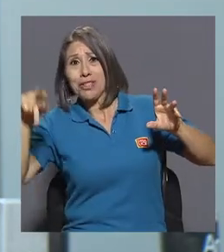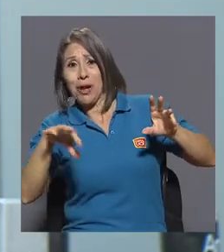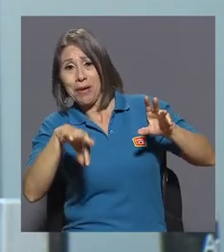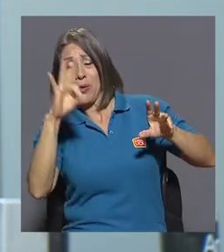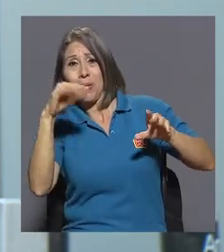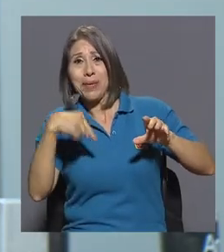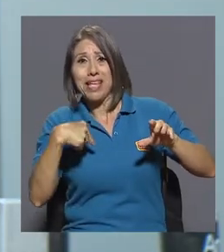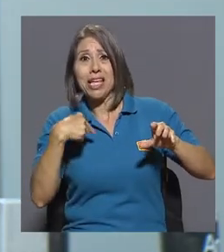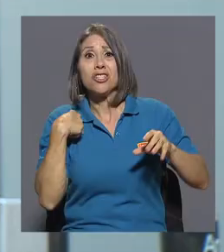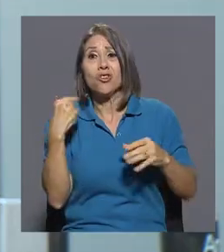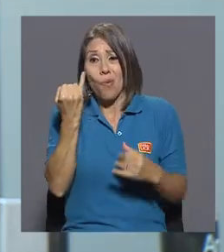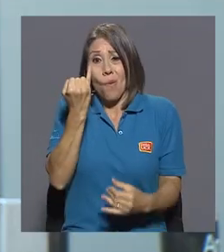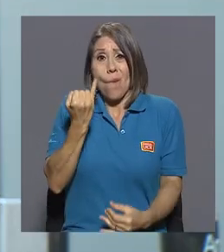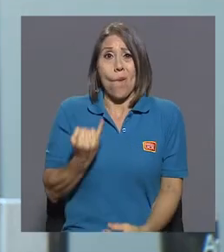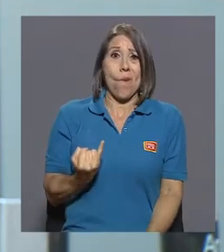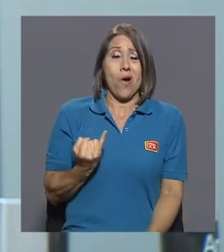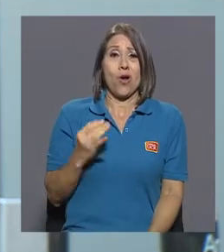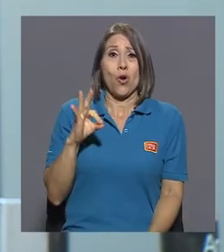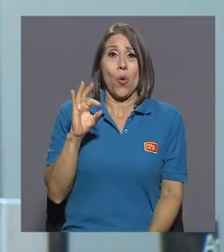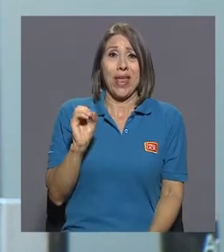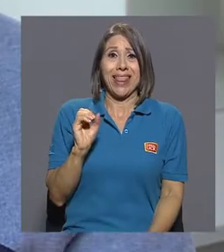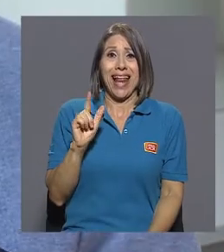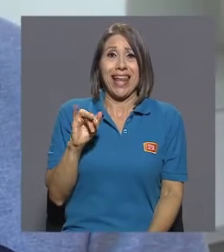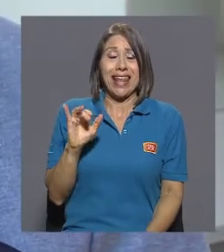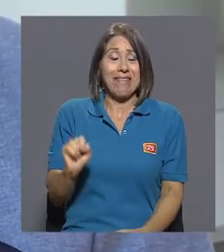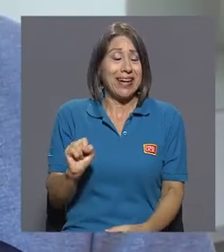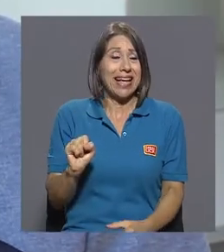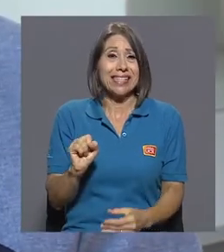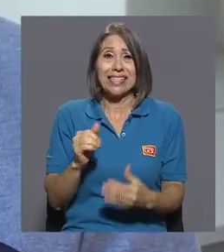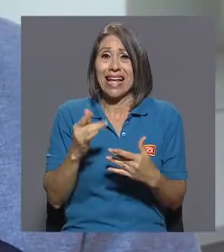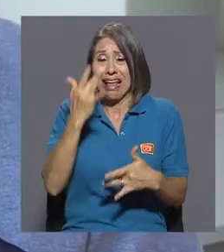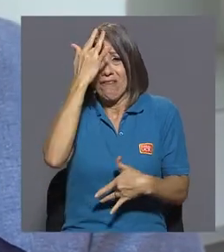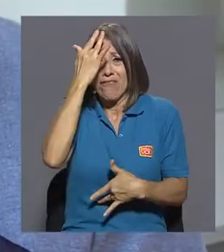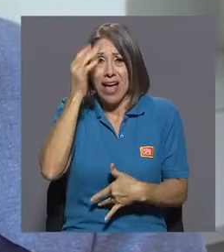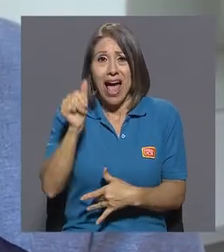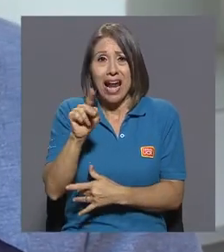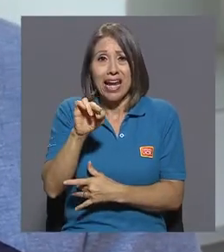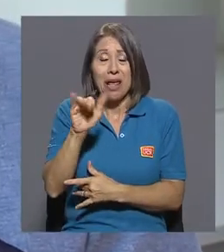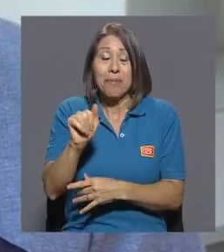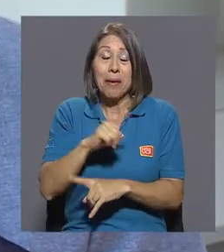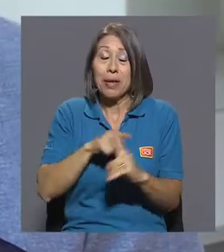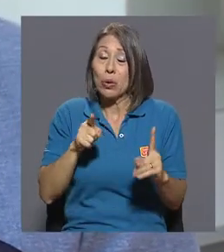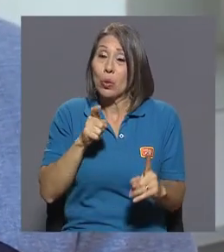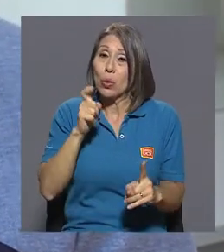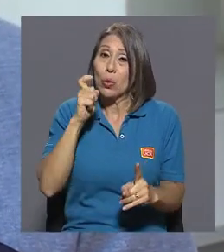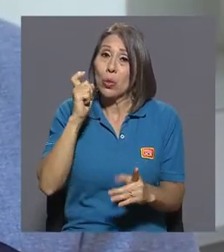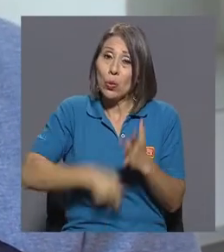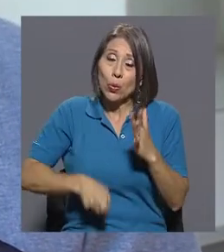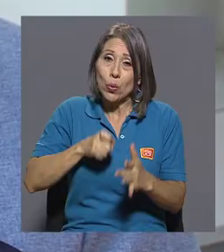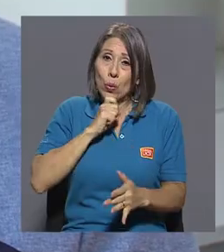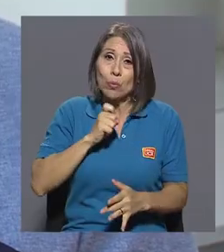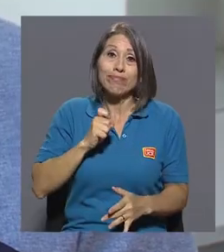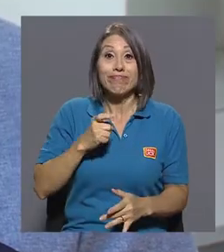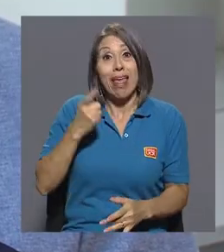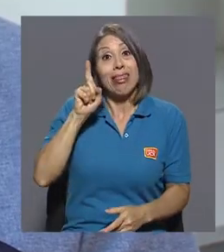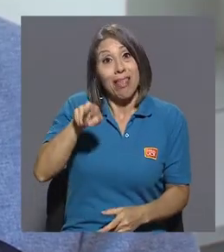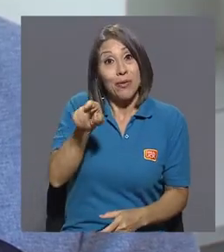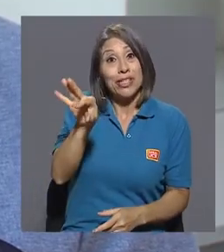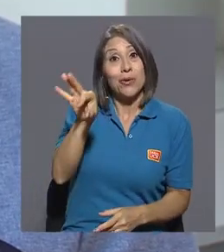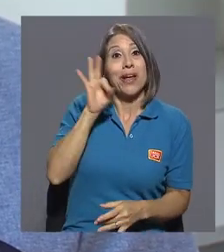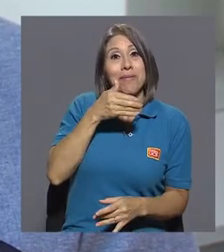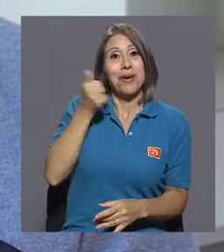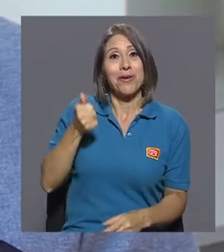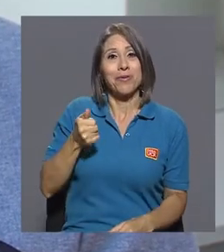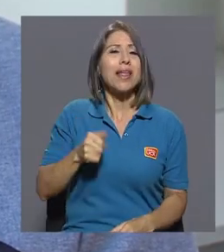terrible. Pero bueno, a escoger mejor. Era una versión de un momento determinado.